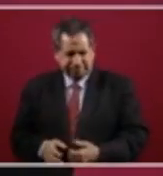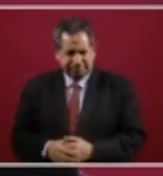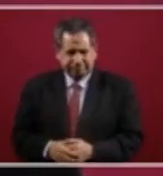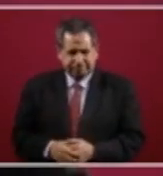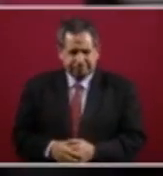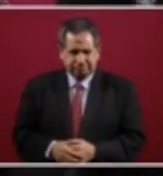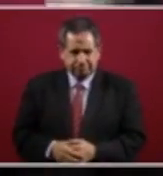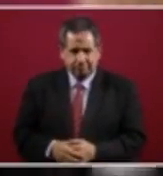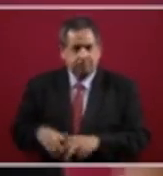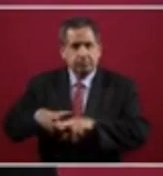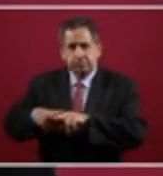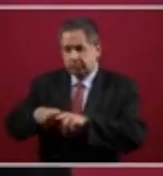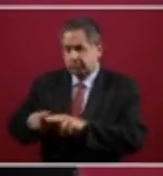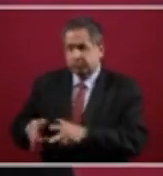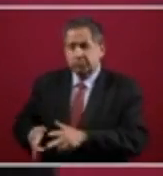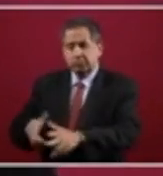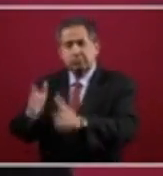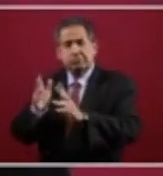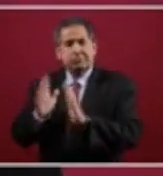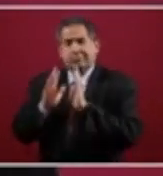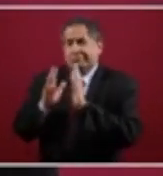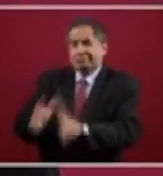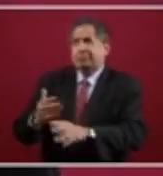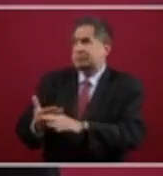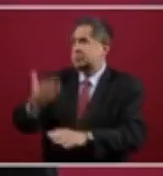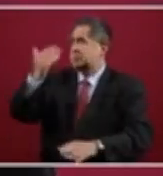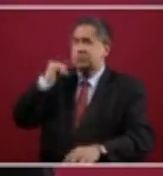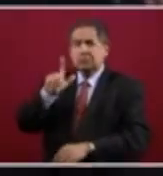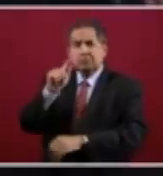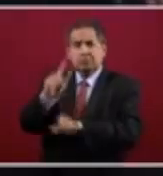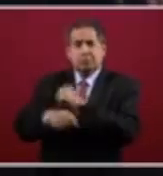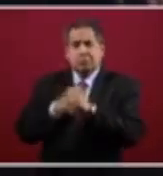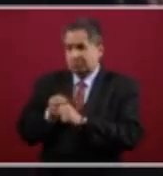Si ya está la vía desde hace 70 años.